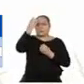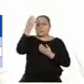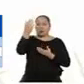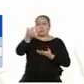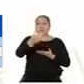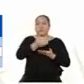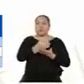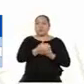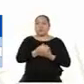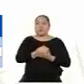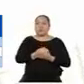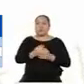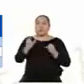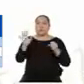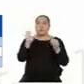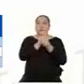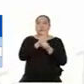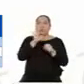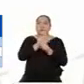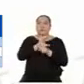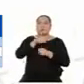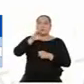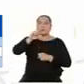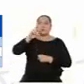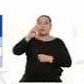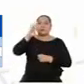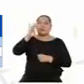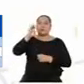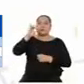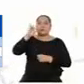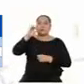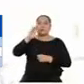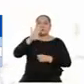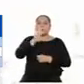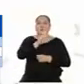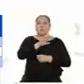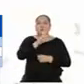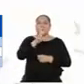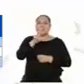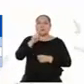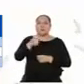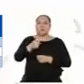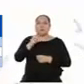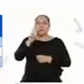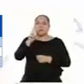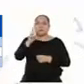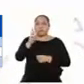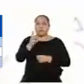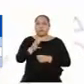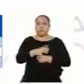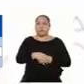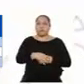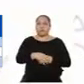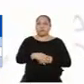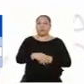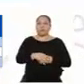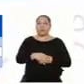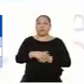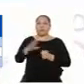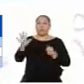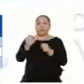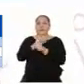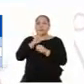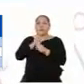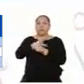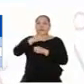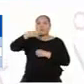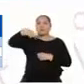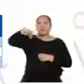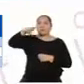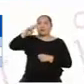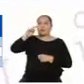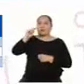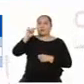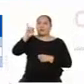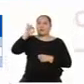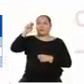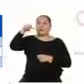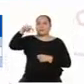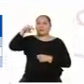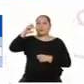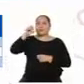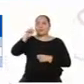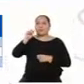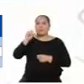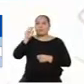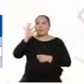sale que El total de carbohidratos será de 53,2 gramos Y el total de proteínas será de 9